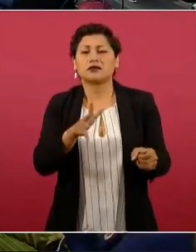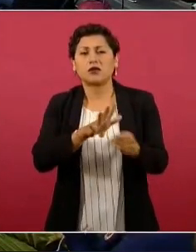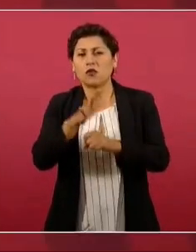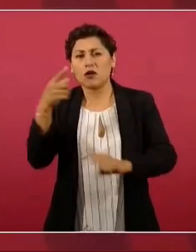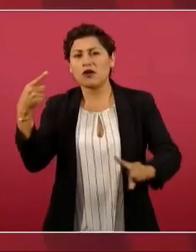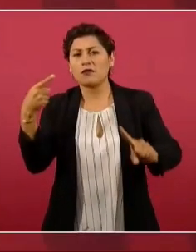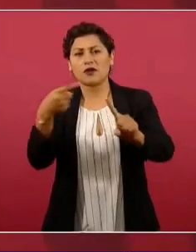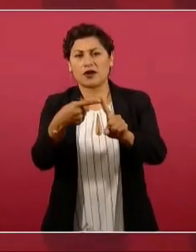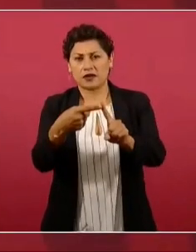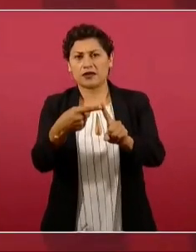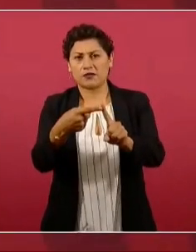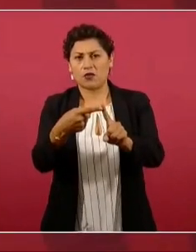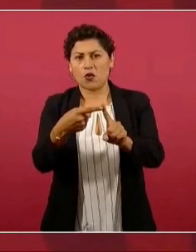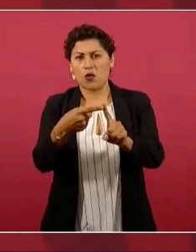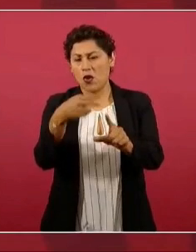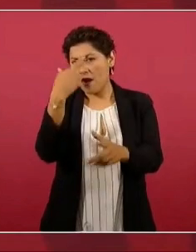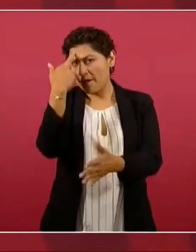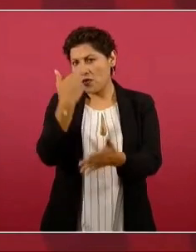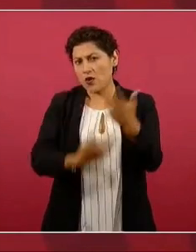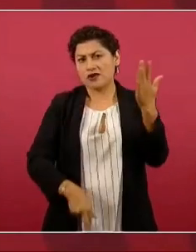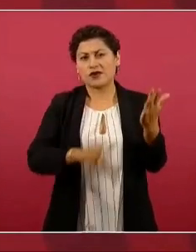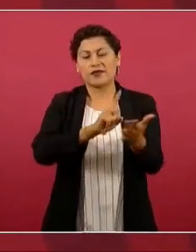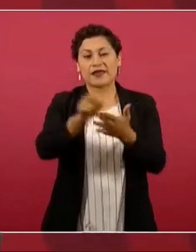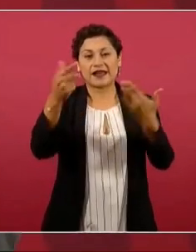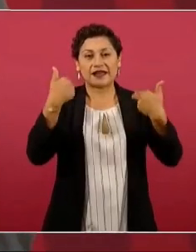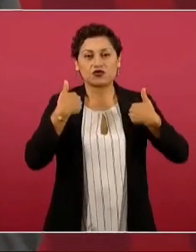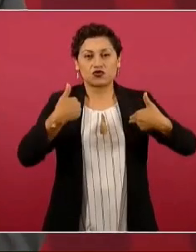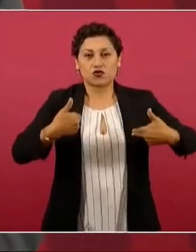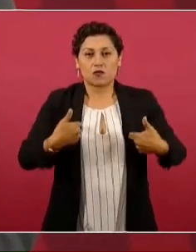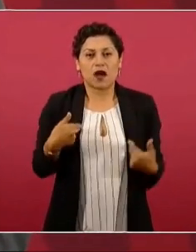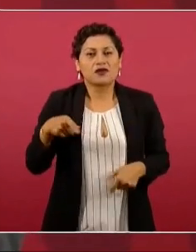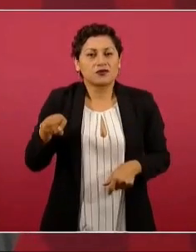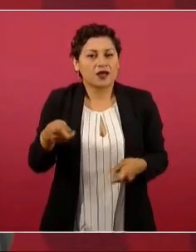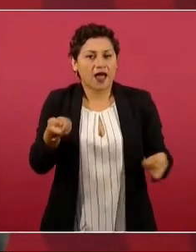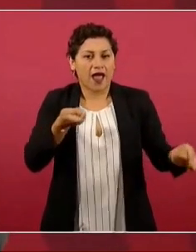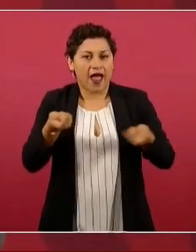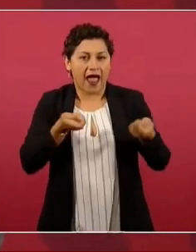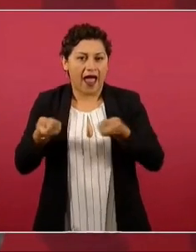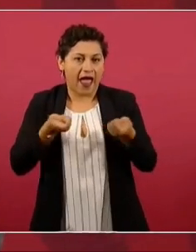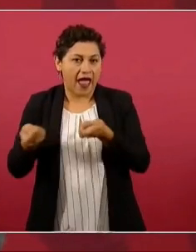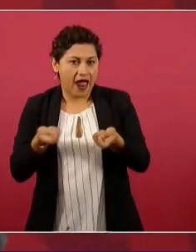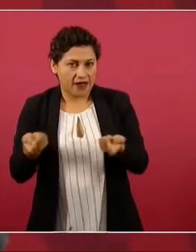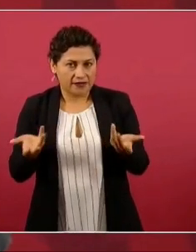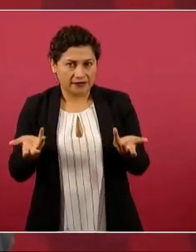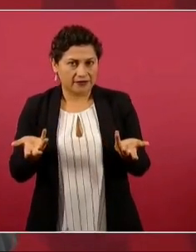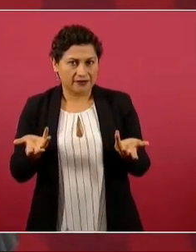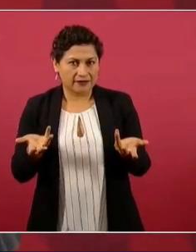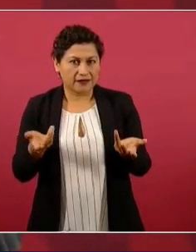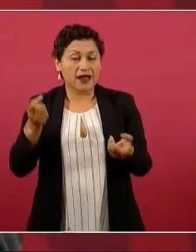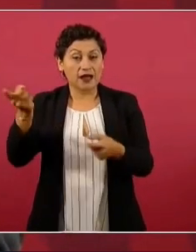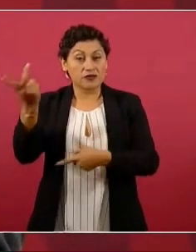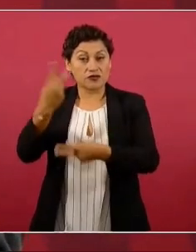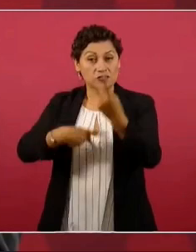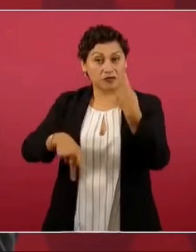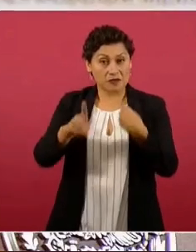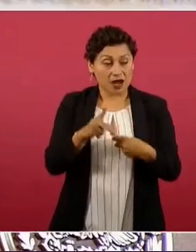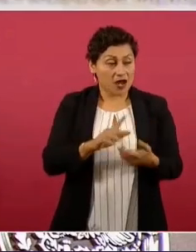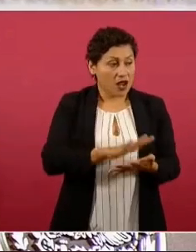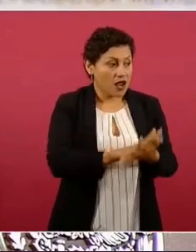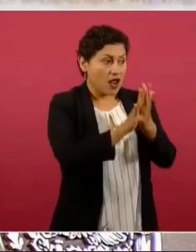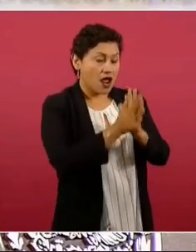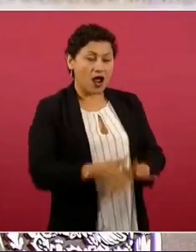la violación de derechos humanos y el dolor de la gente, no a transformar. Son burócratas que viven muy